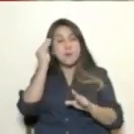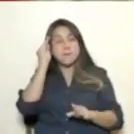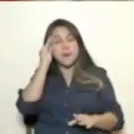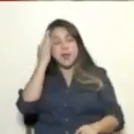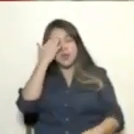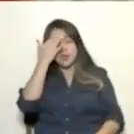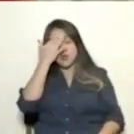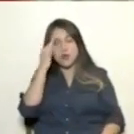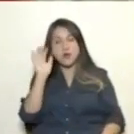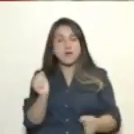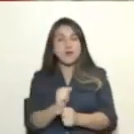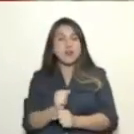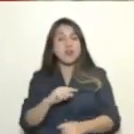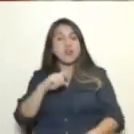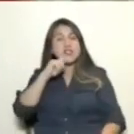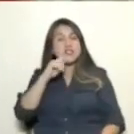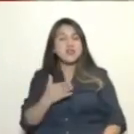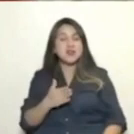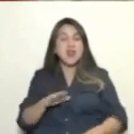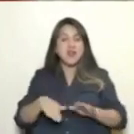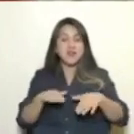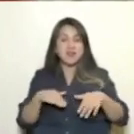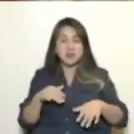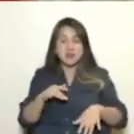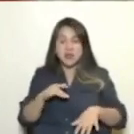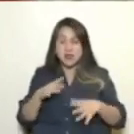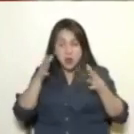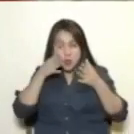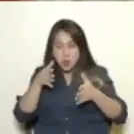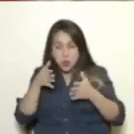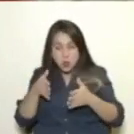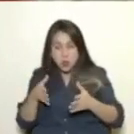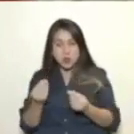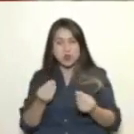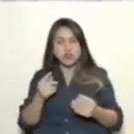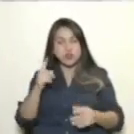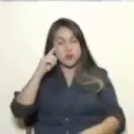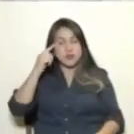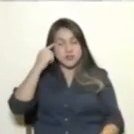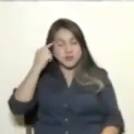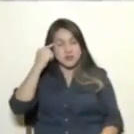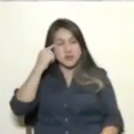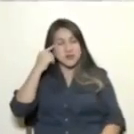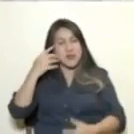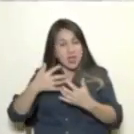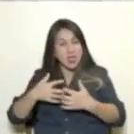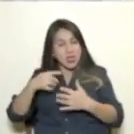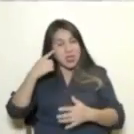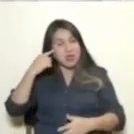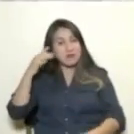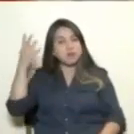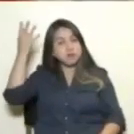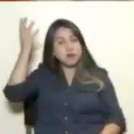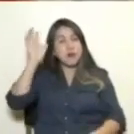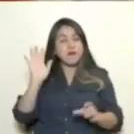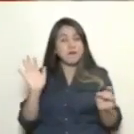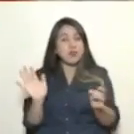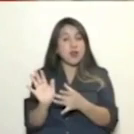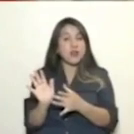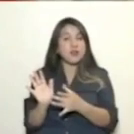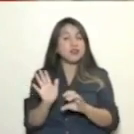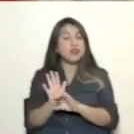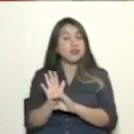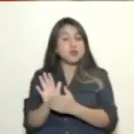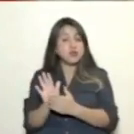sea, entiendo yo que el confinamiento puede producir de repente un poco delirio, ¿no? Un poco delirante estar violando la Constitución, que todavía no